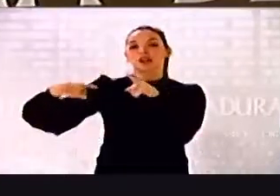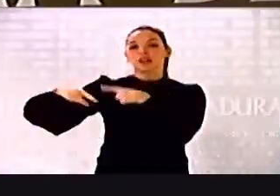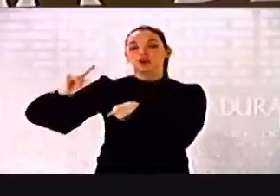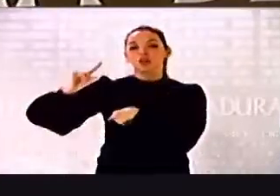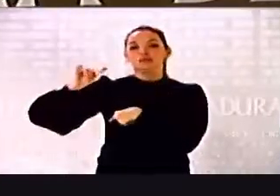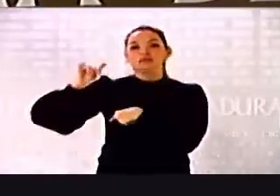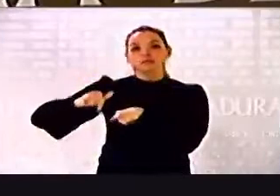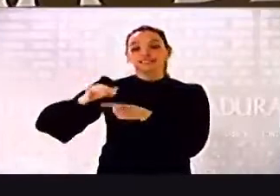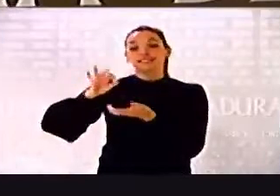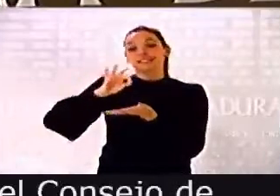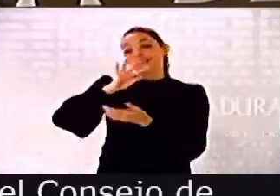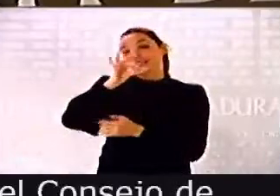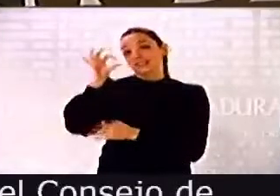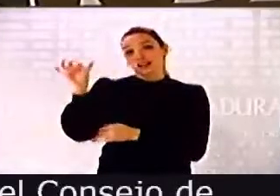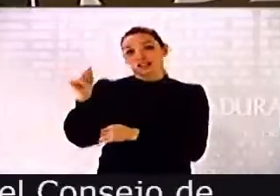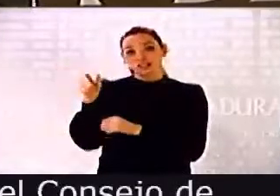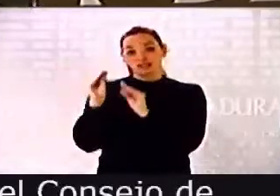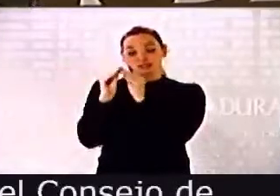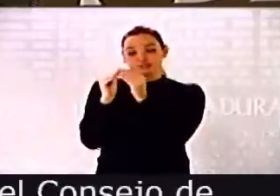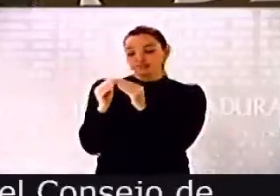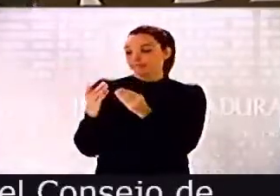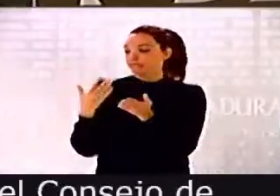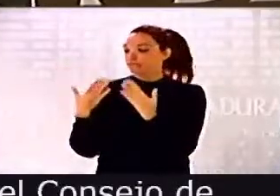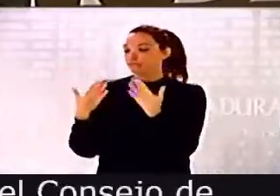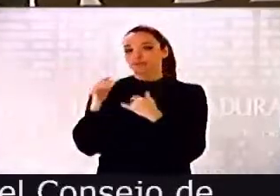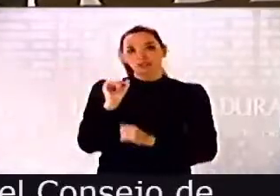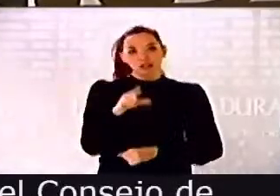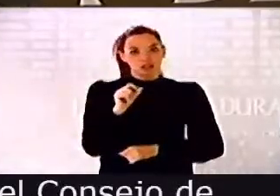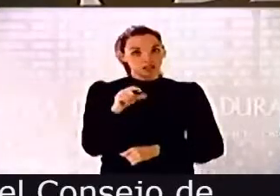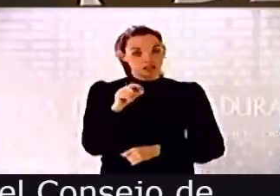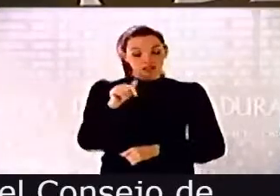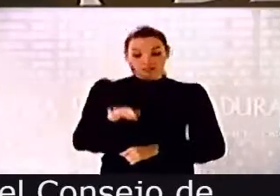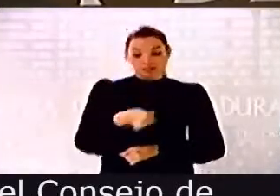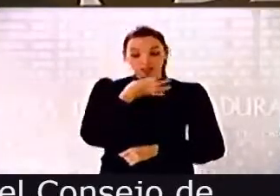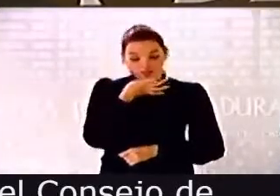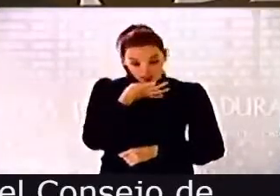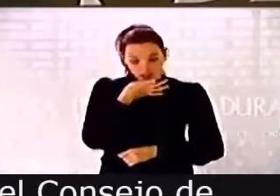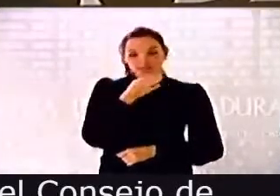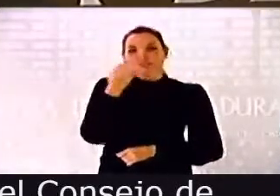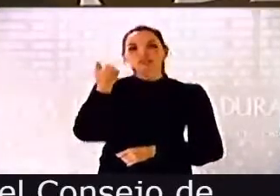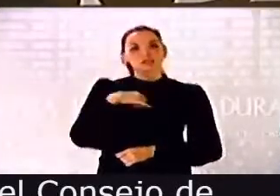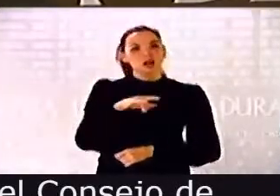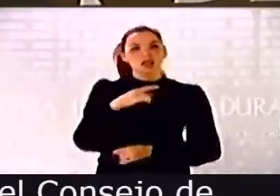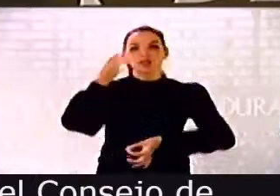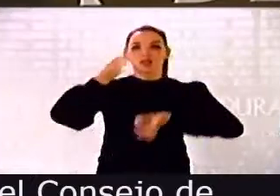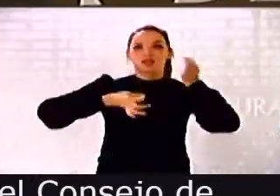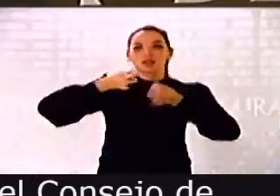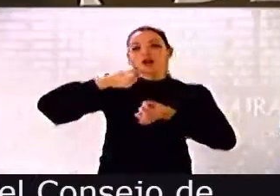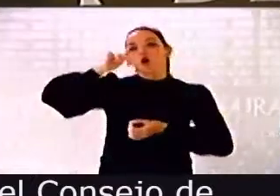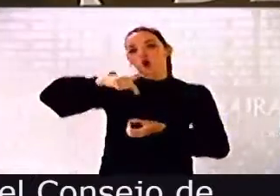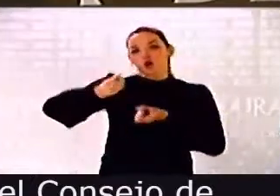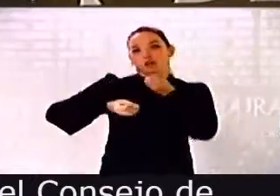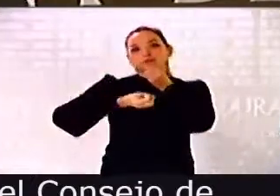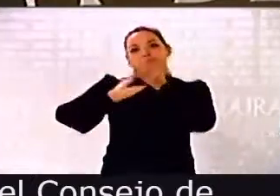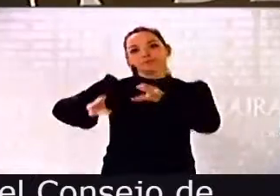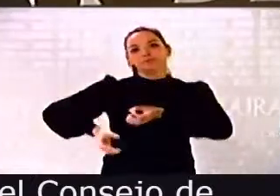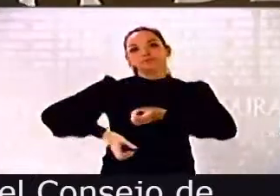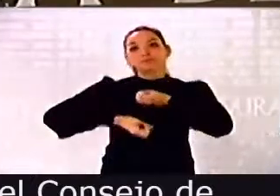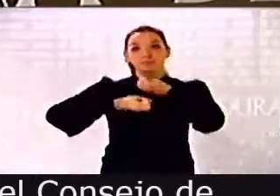Dirección con el Servicio Extremeño de Salud que hacemos diariamente, y esta tarde tendrán cumplida información de lo que